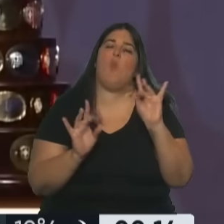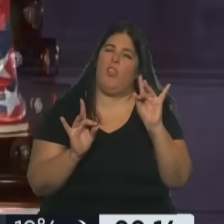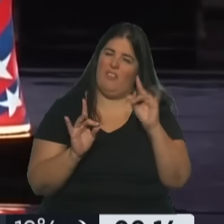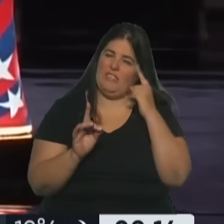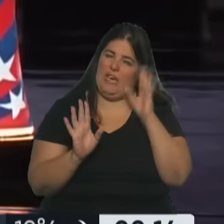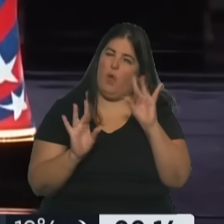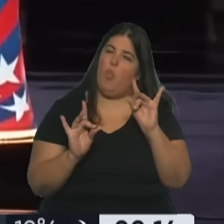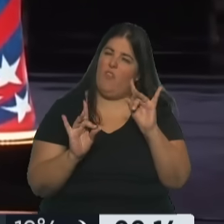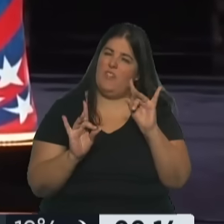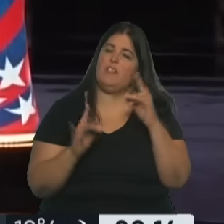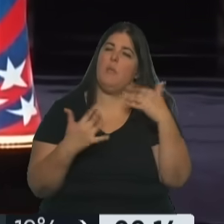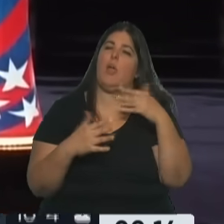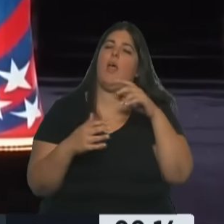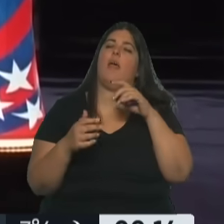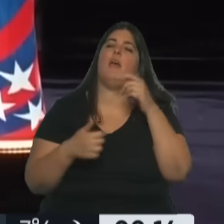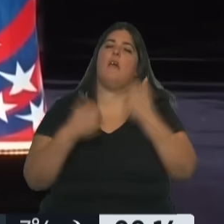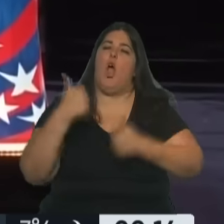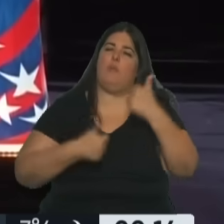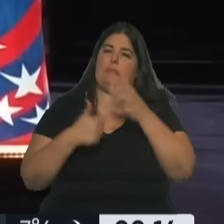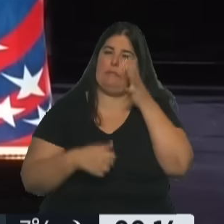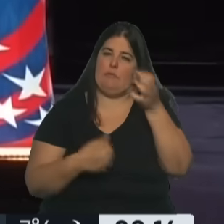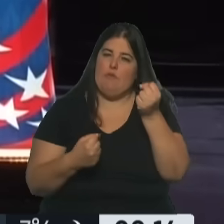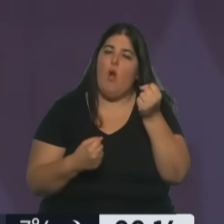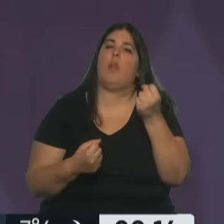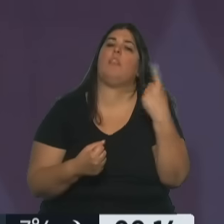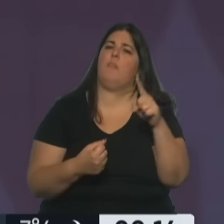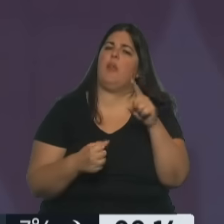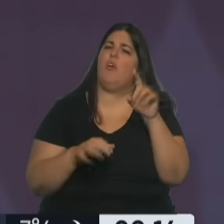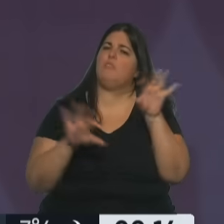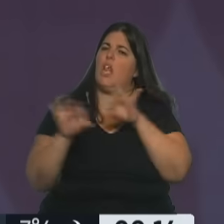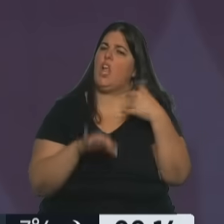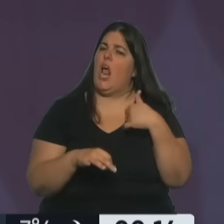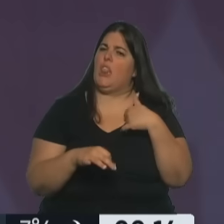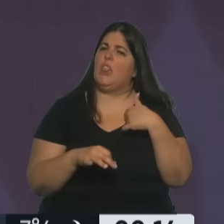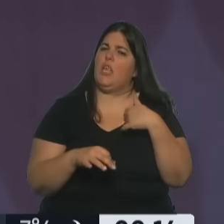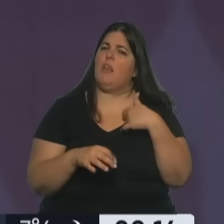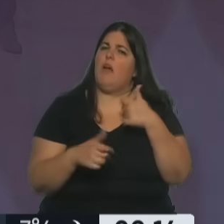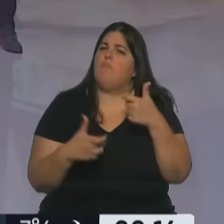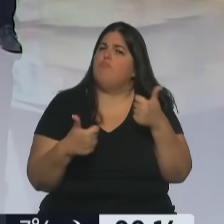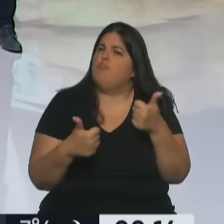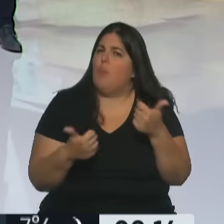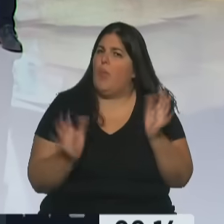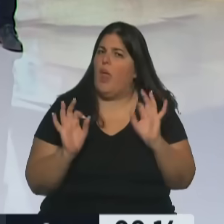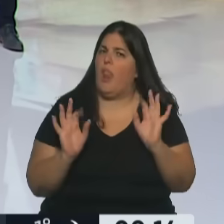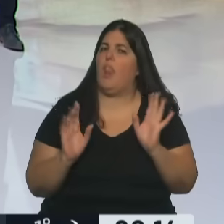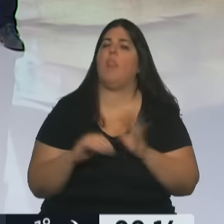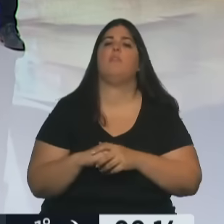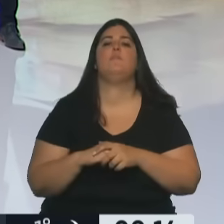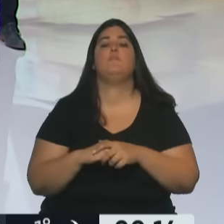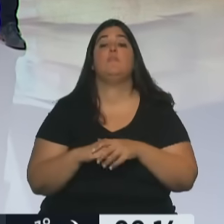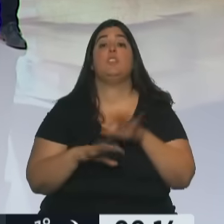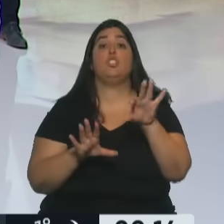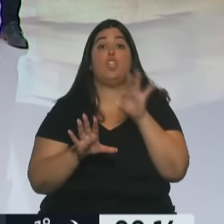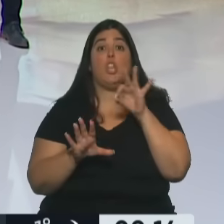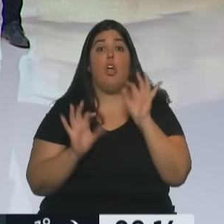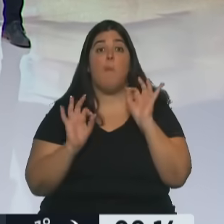el nivel es muy competitivo, pero bueno, la selección argentina está bien. Hecho el sorteo,